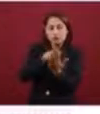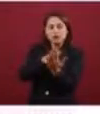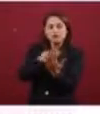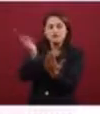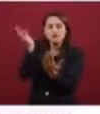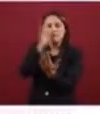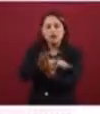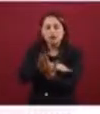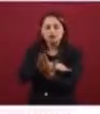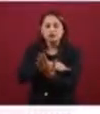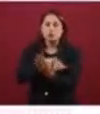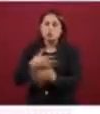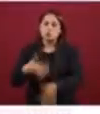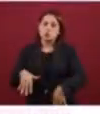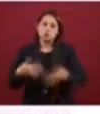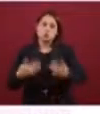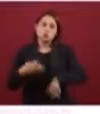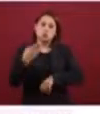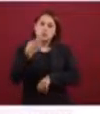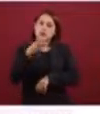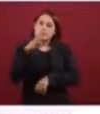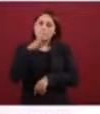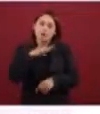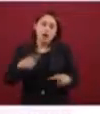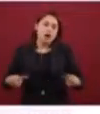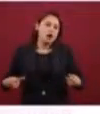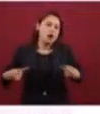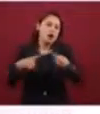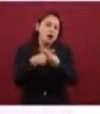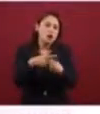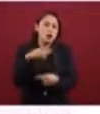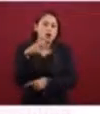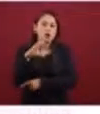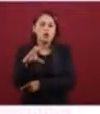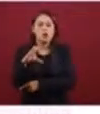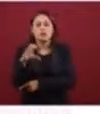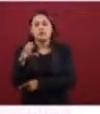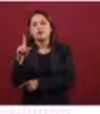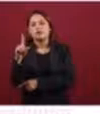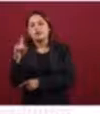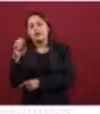falta grave ética al Código de Ética de Notimex. Y así,